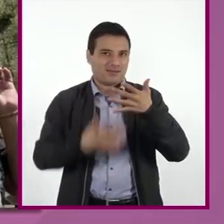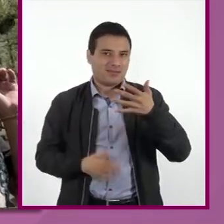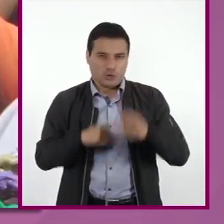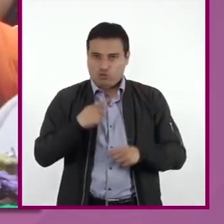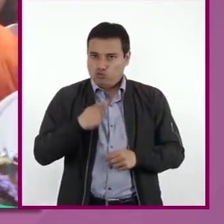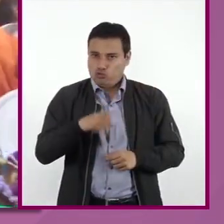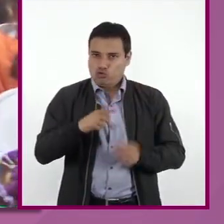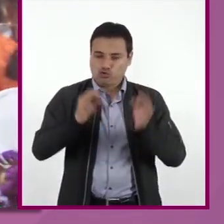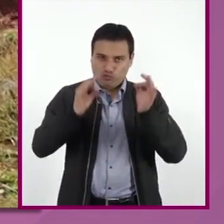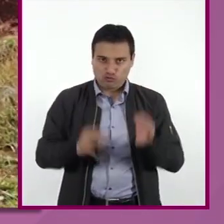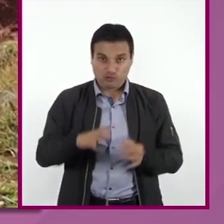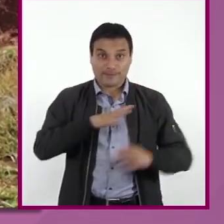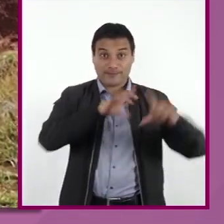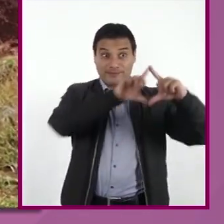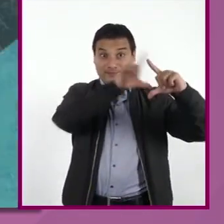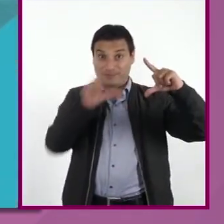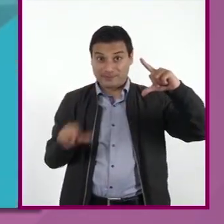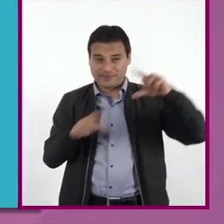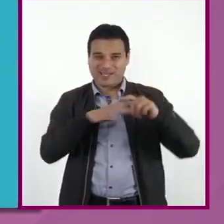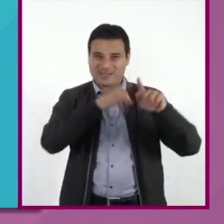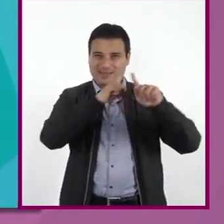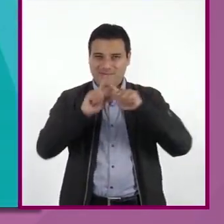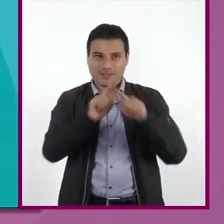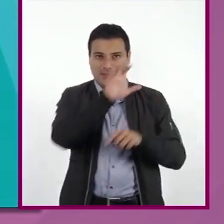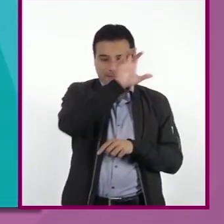por cada región.